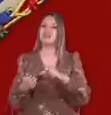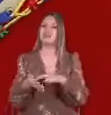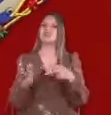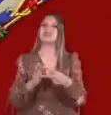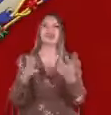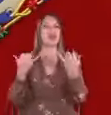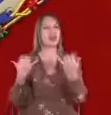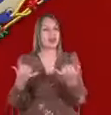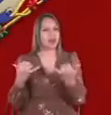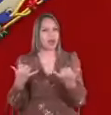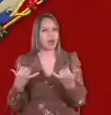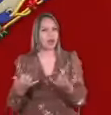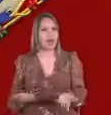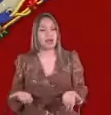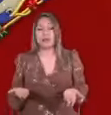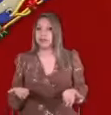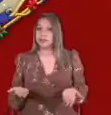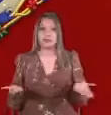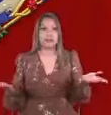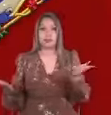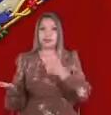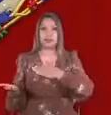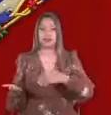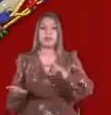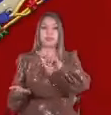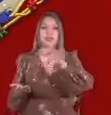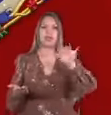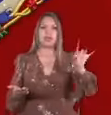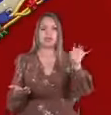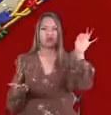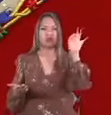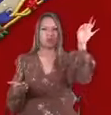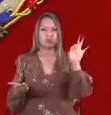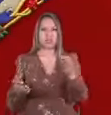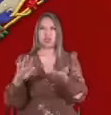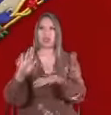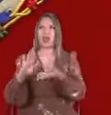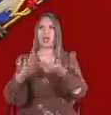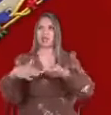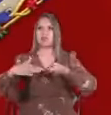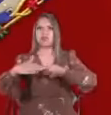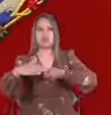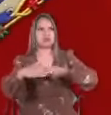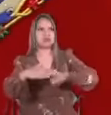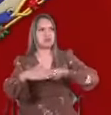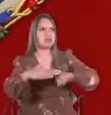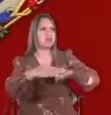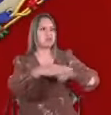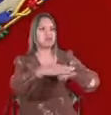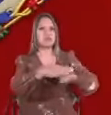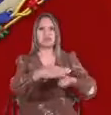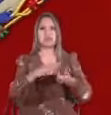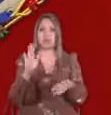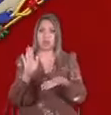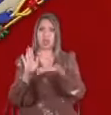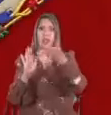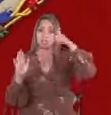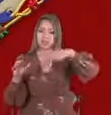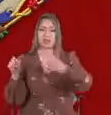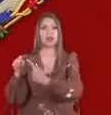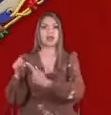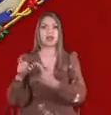hoy tengamos en Quito un crecimiento de 28% en los homicidios entre 2021 y 2022. Y de que la situación